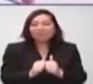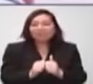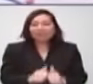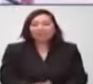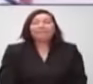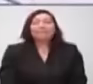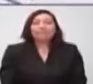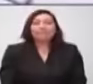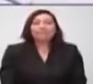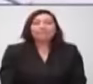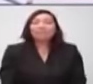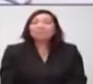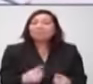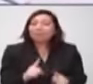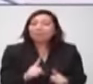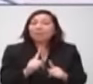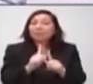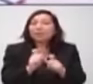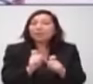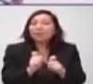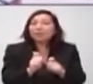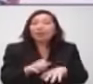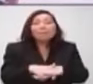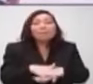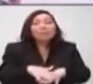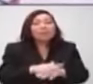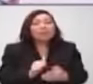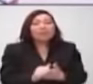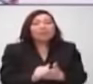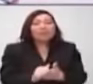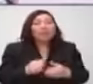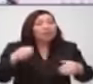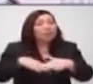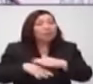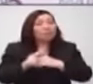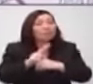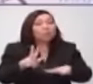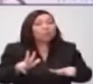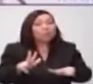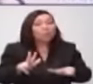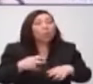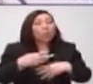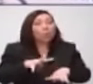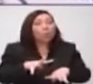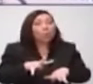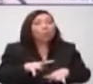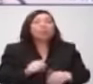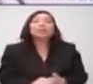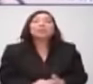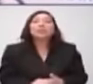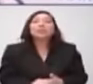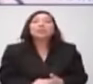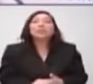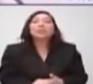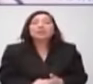señor presidente, que me permitieran preguntar sobre el tema de planificación. En el bypass de 28 de julio, vuelvo a preguntar, el bypass de